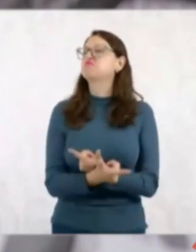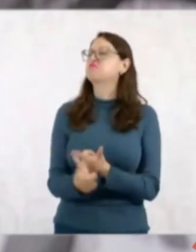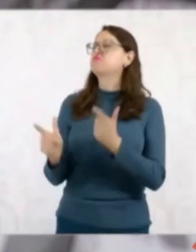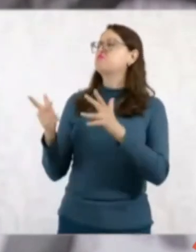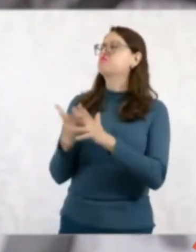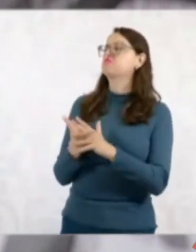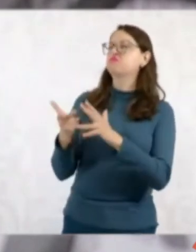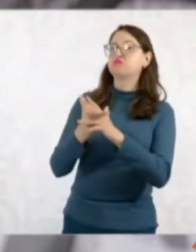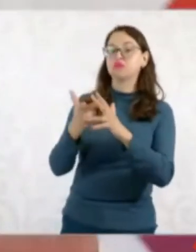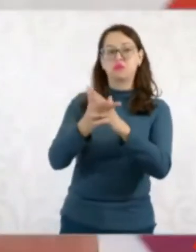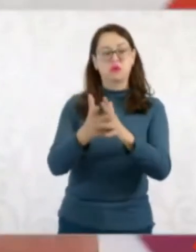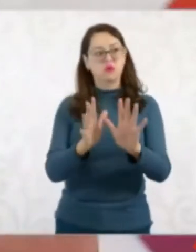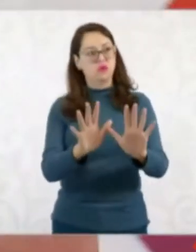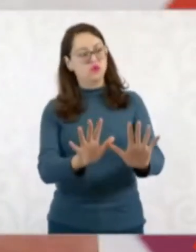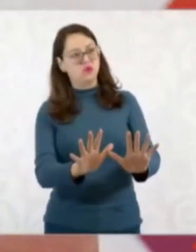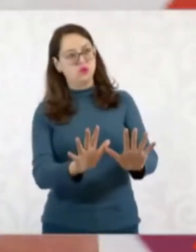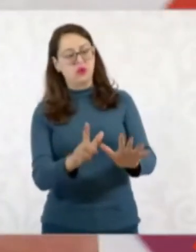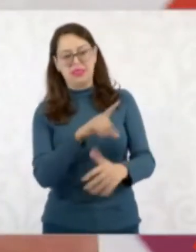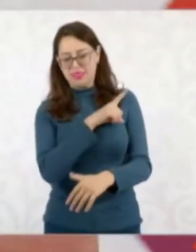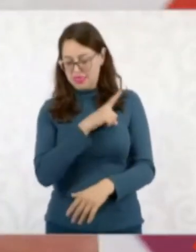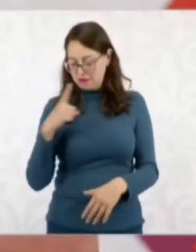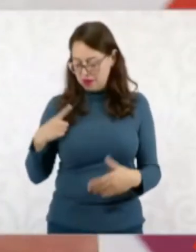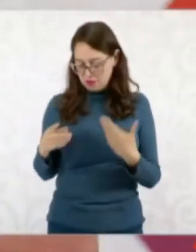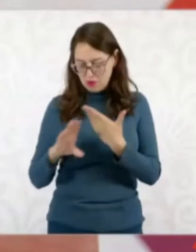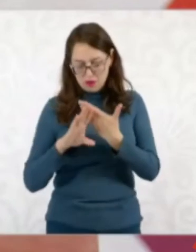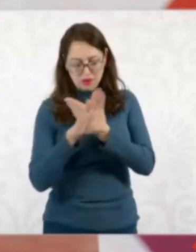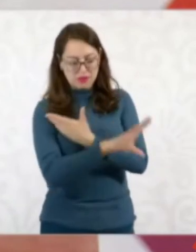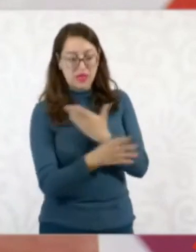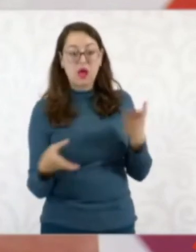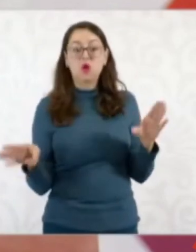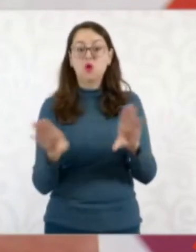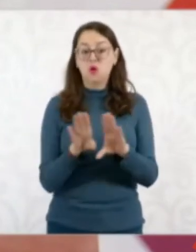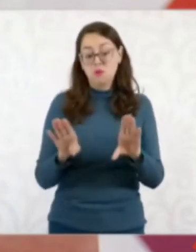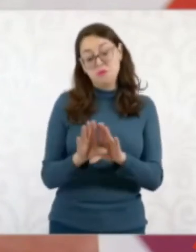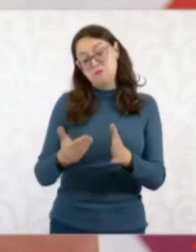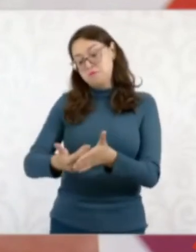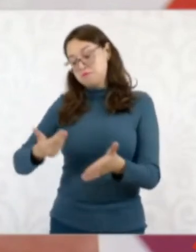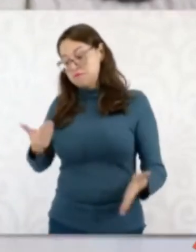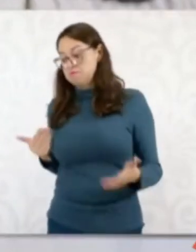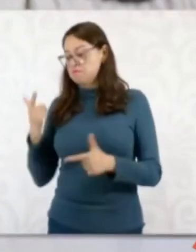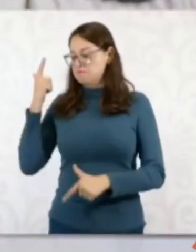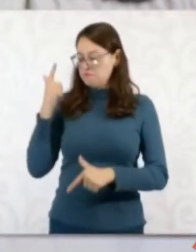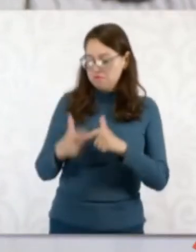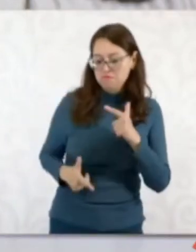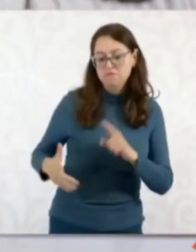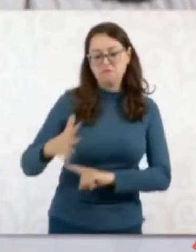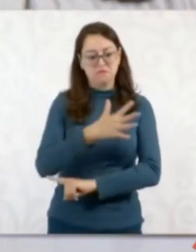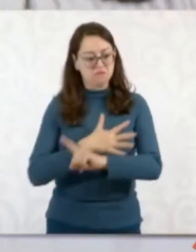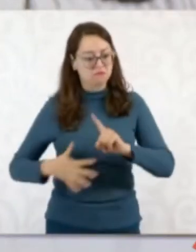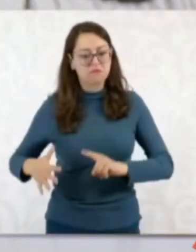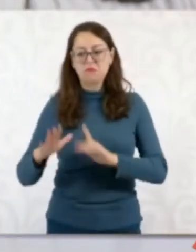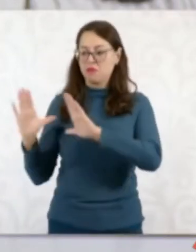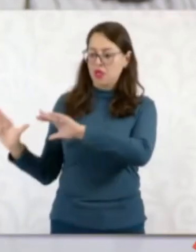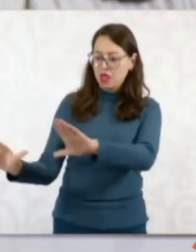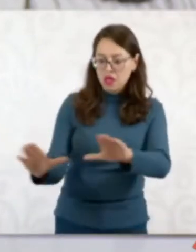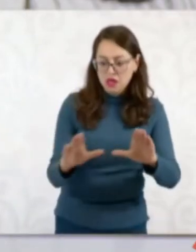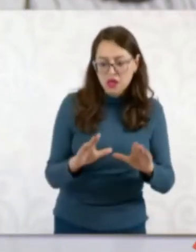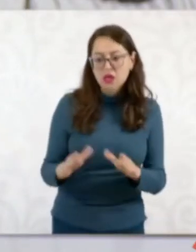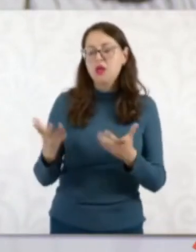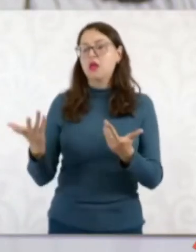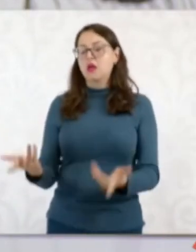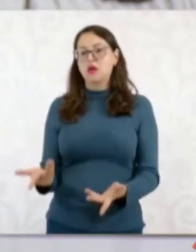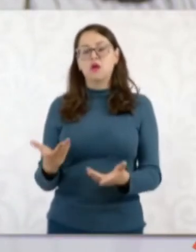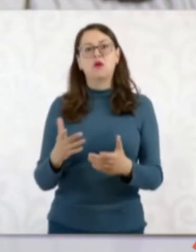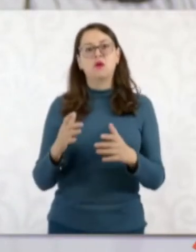la prevención, la atención, el conocimiento, la educación, la formación a través